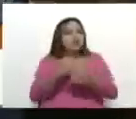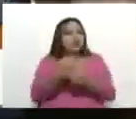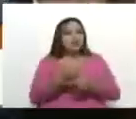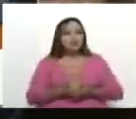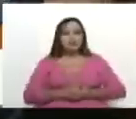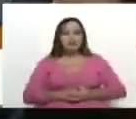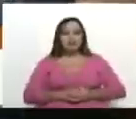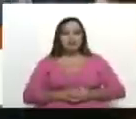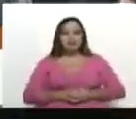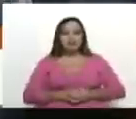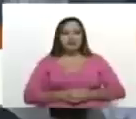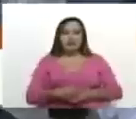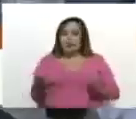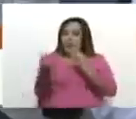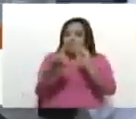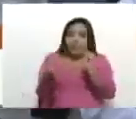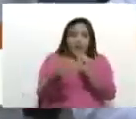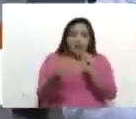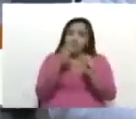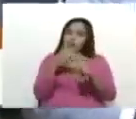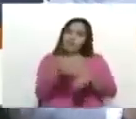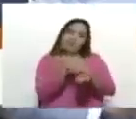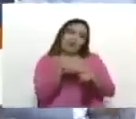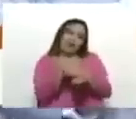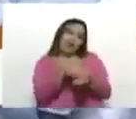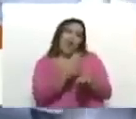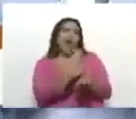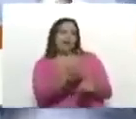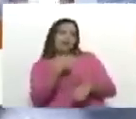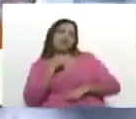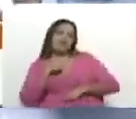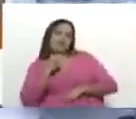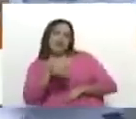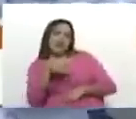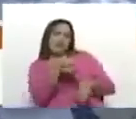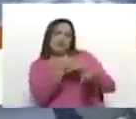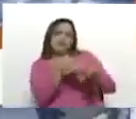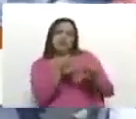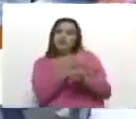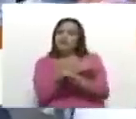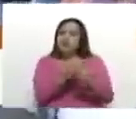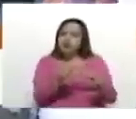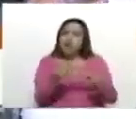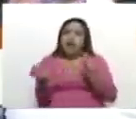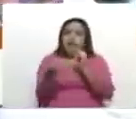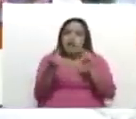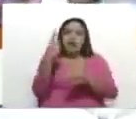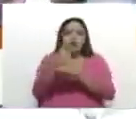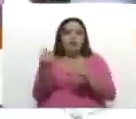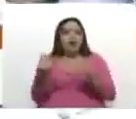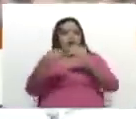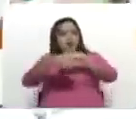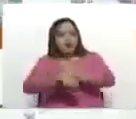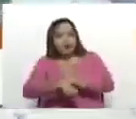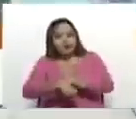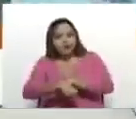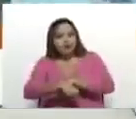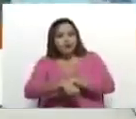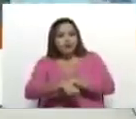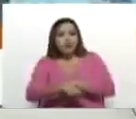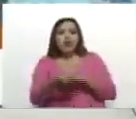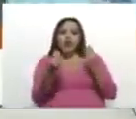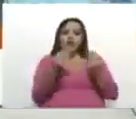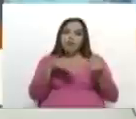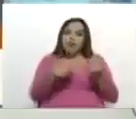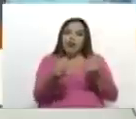los diálogos no son para perdones los diálogos son para acordar en los términos que se